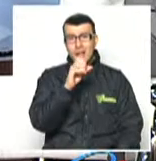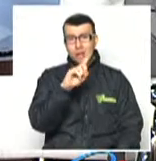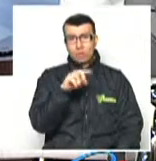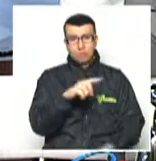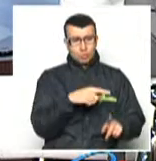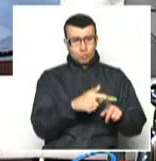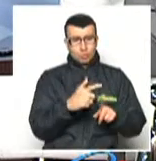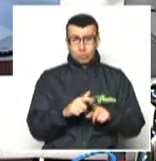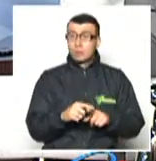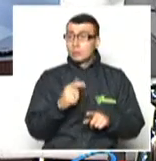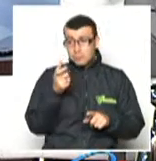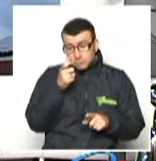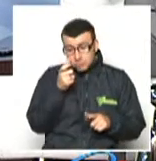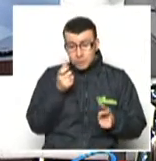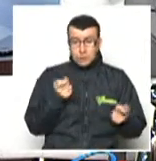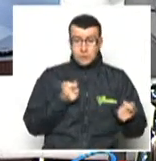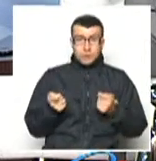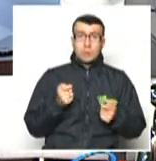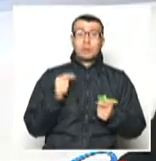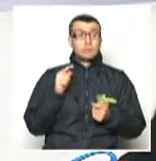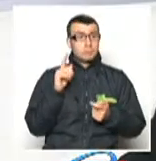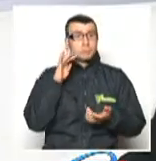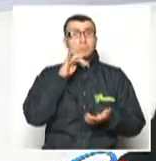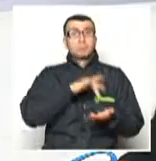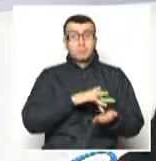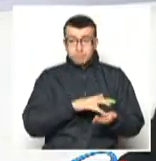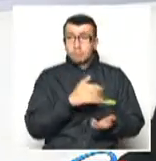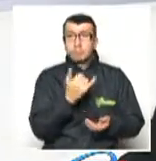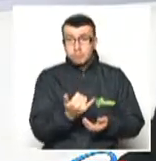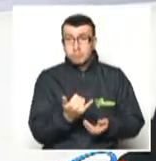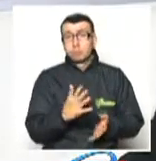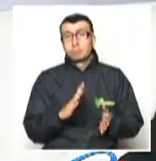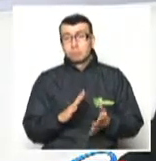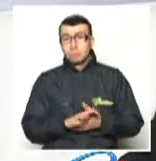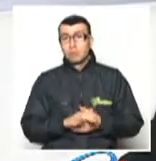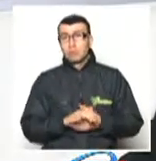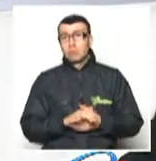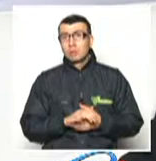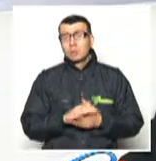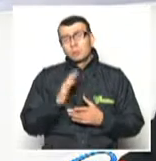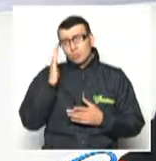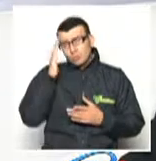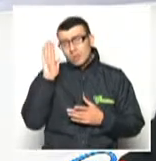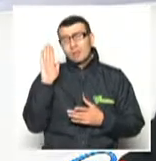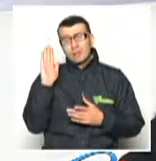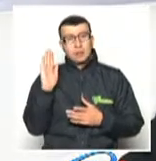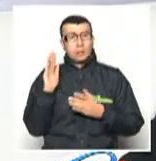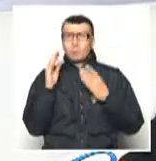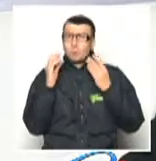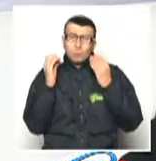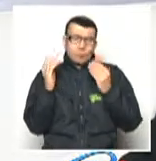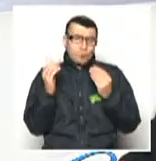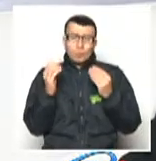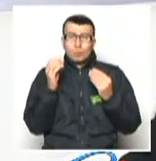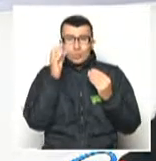bien quienes estén en este tratamiento. Además, mire, yo sé que esto se presenta para muchas,